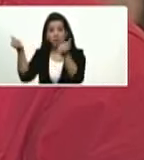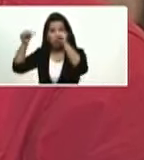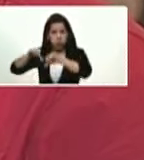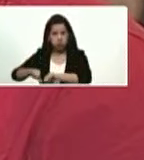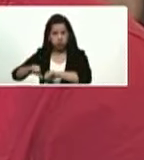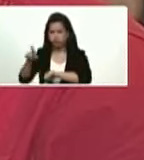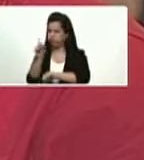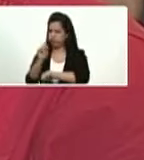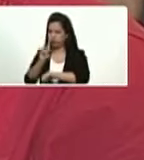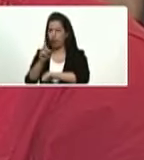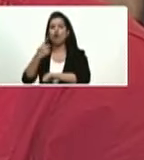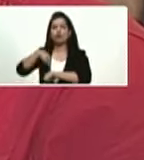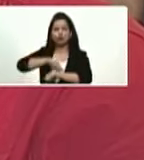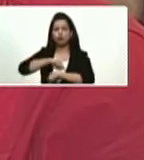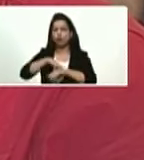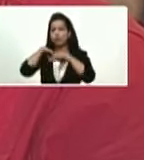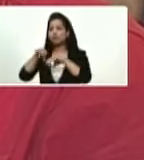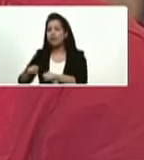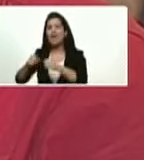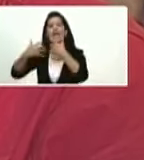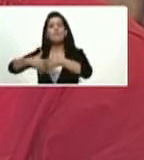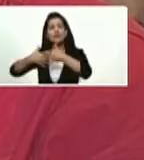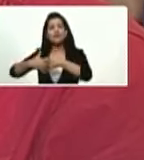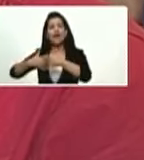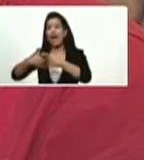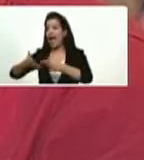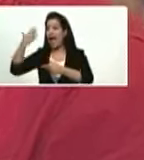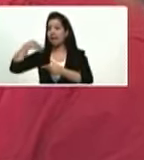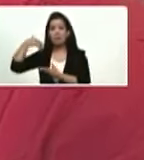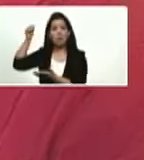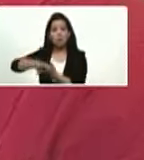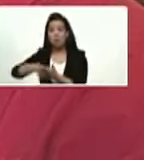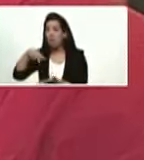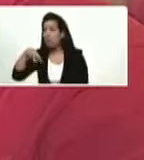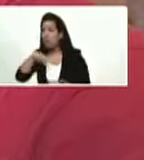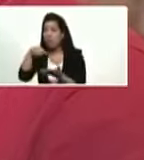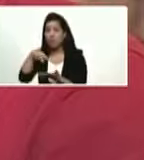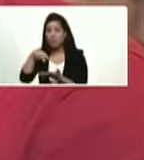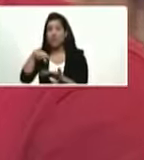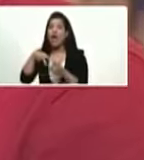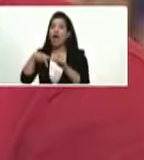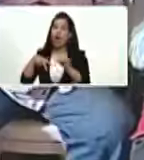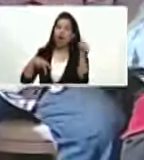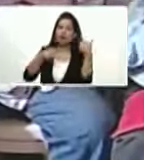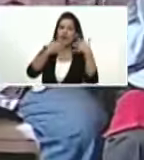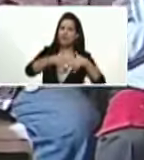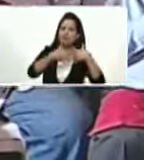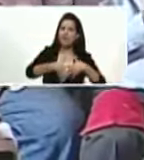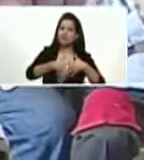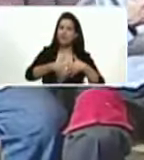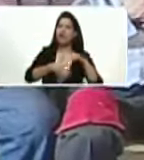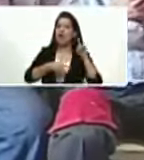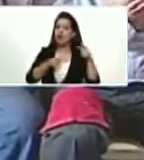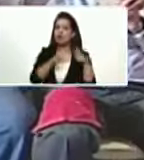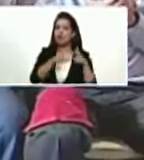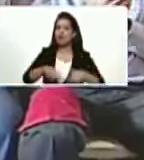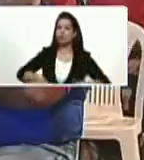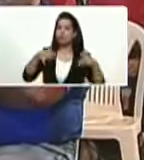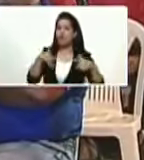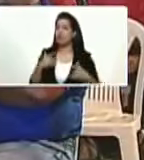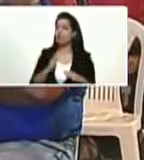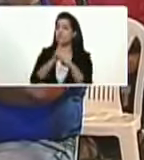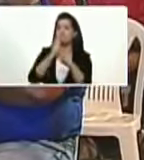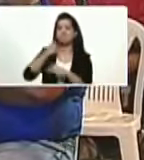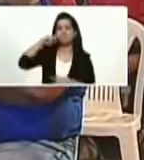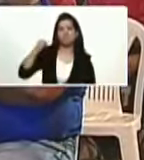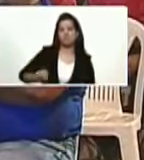rescatamos empresas abandonadas y otras usadas como instrumentos de delito por parte de la burguesía parasitaria.